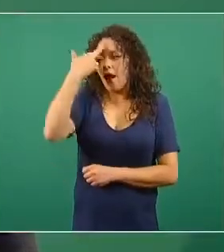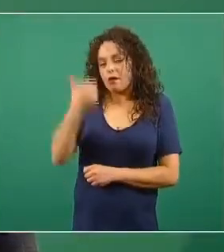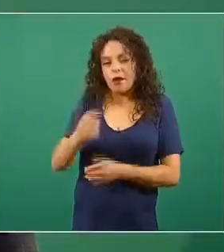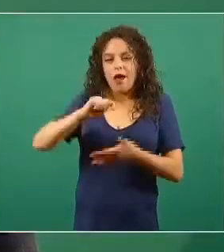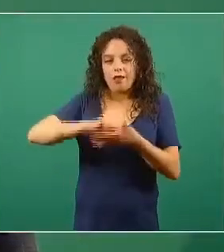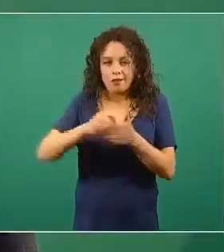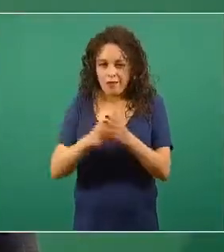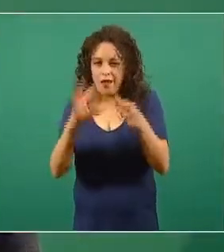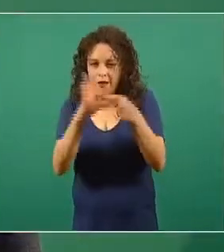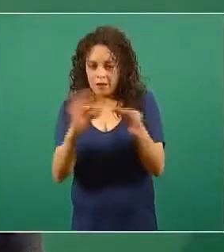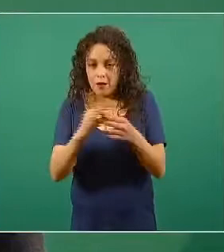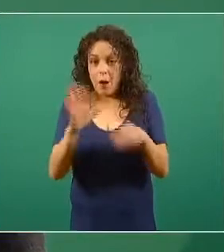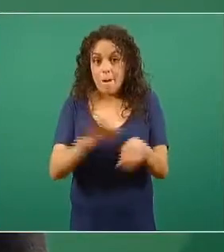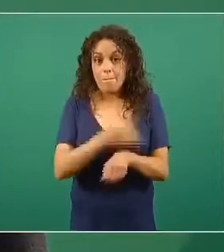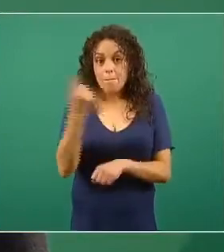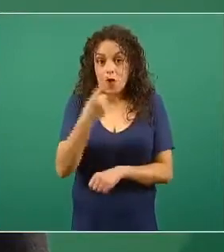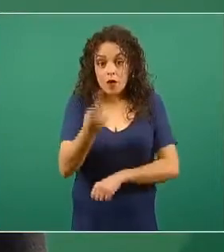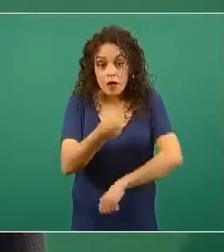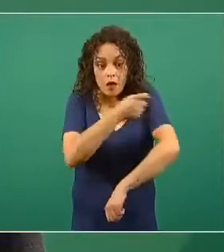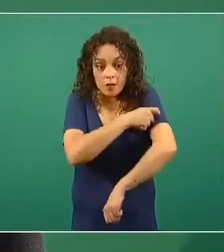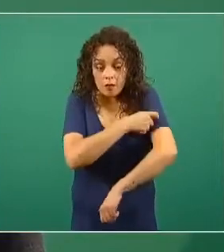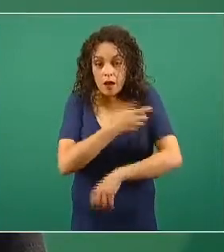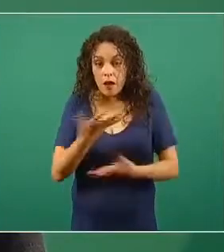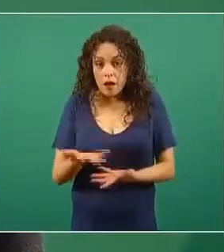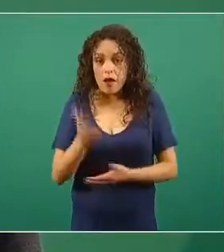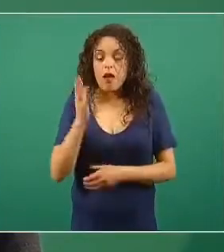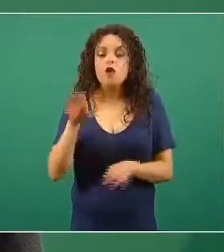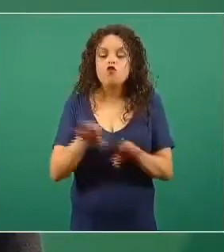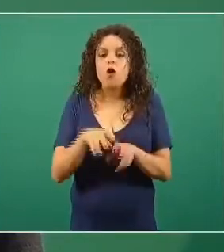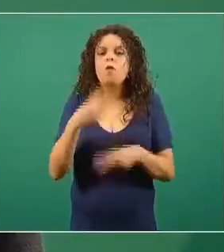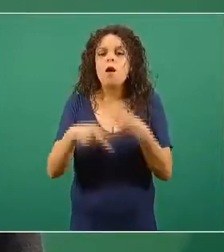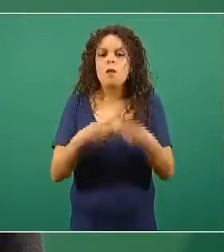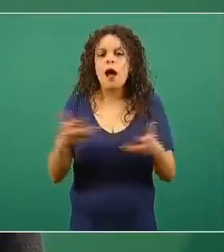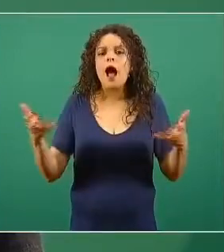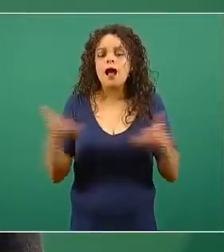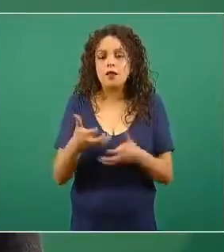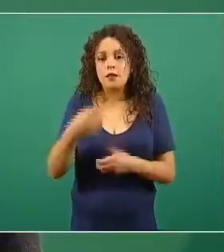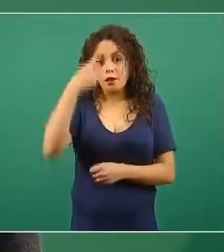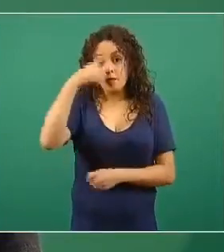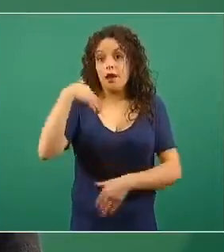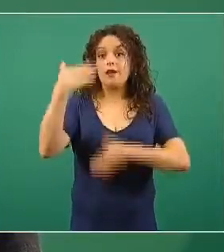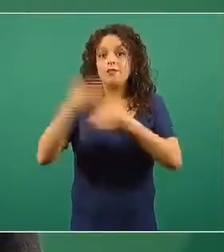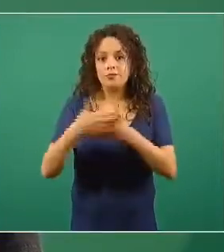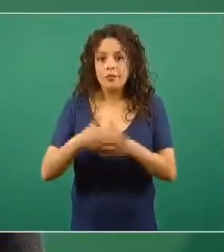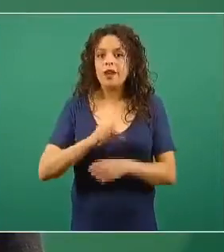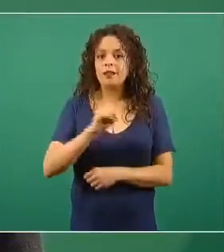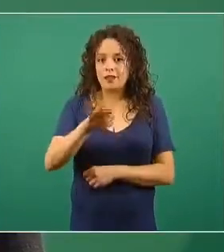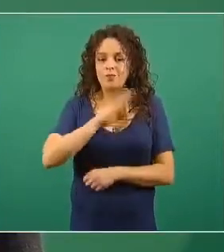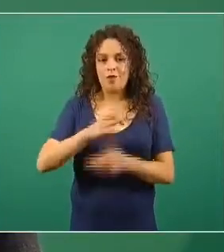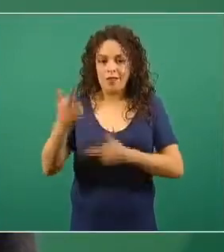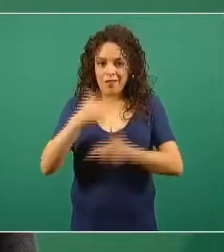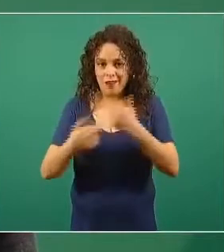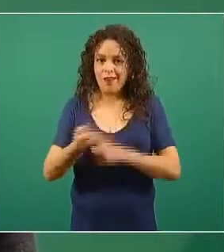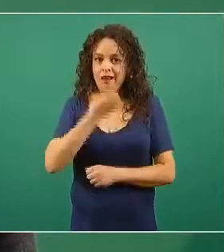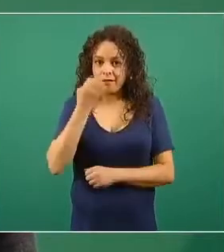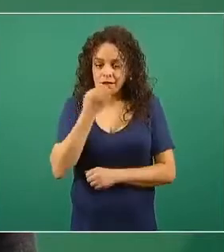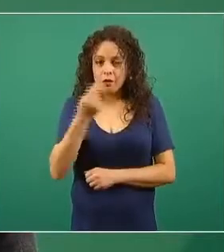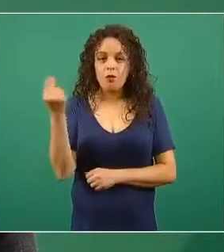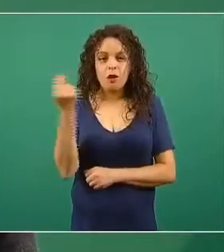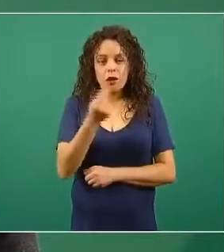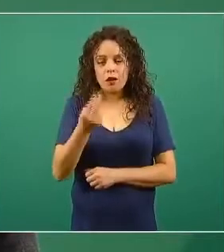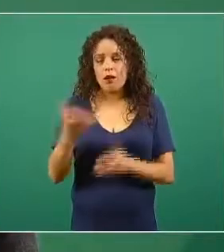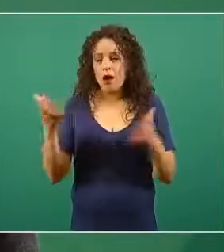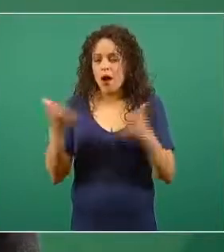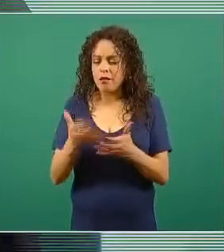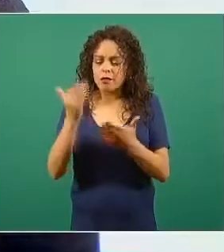la vacunación, cómo en su momento se procedería a una reactivación de clases y toda una serie de pasos y órdenes que se